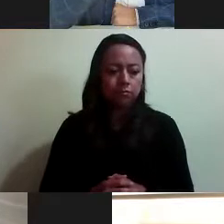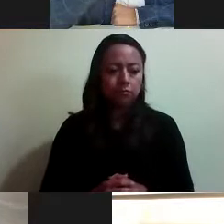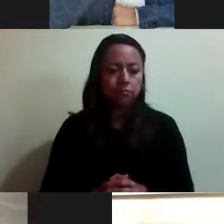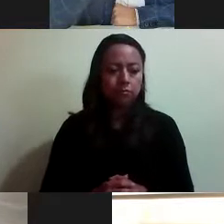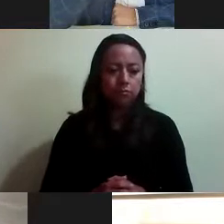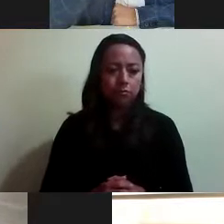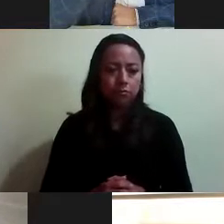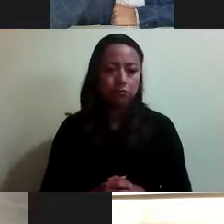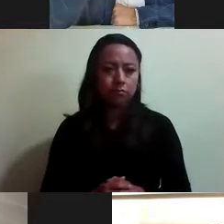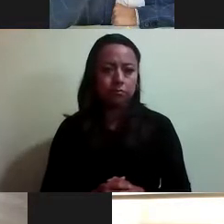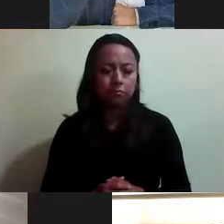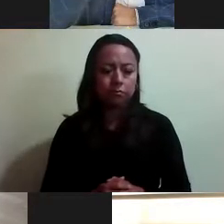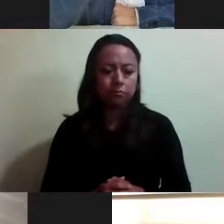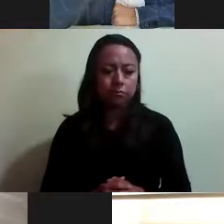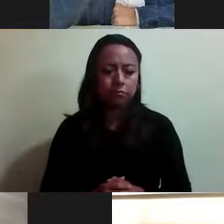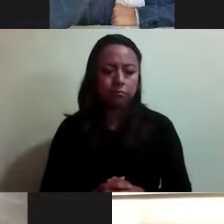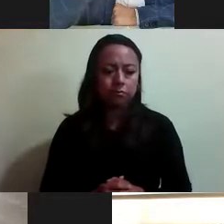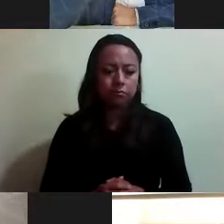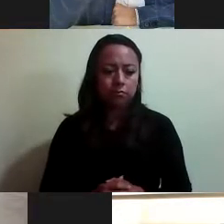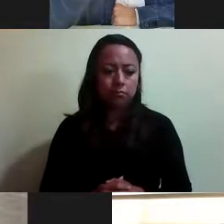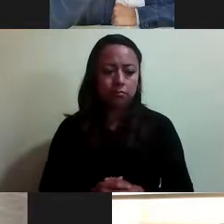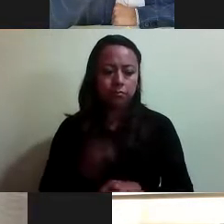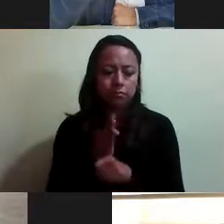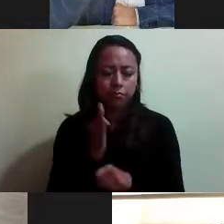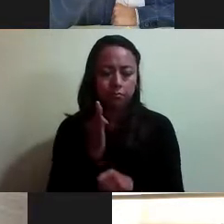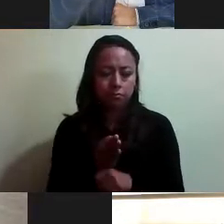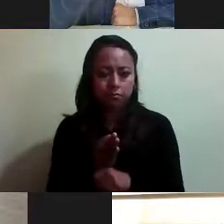es quitarnos de las